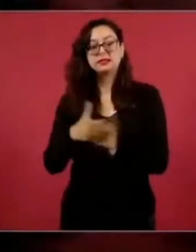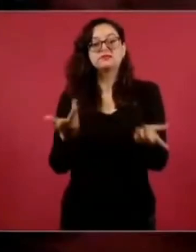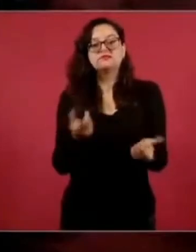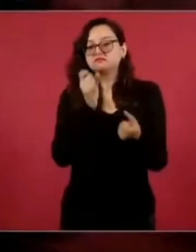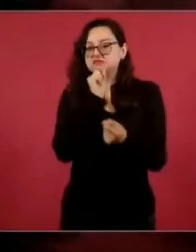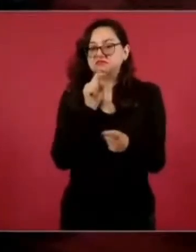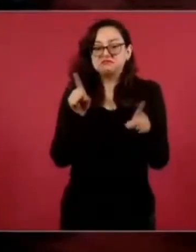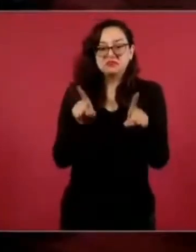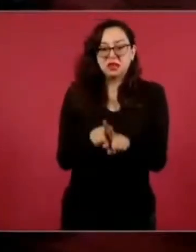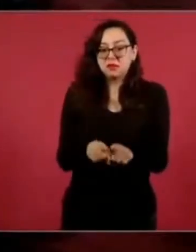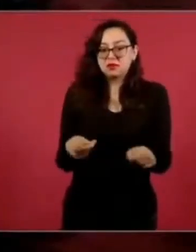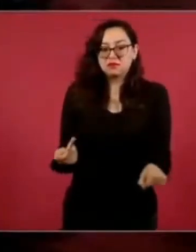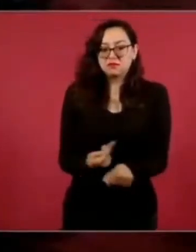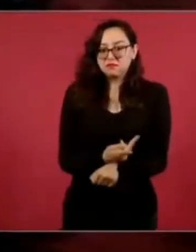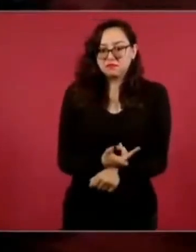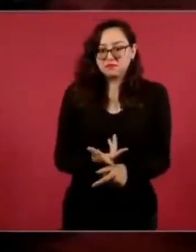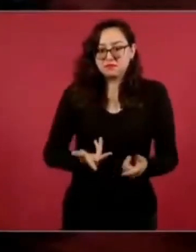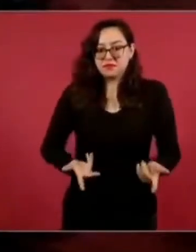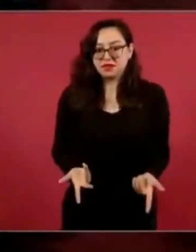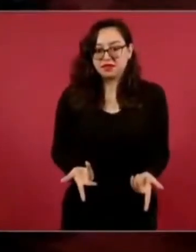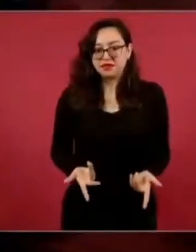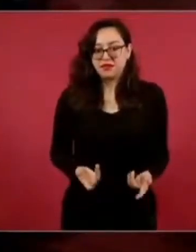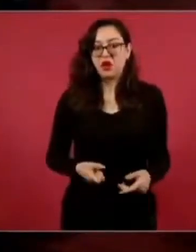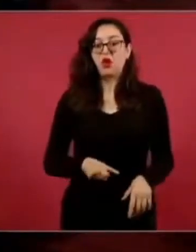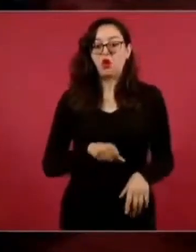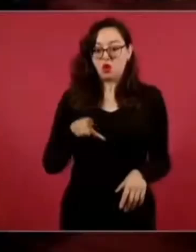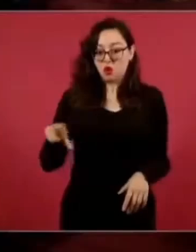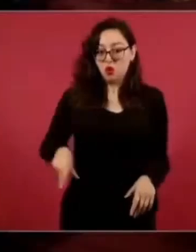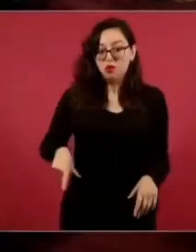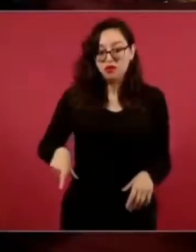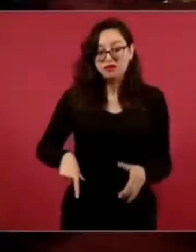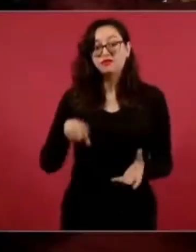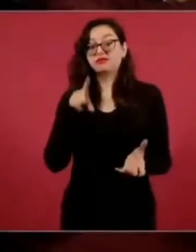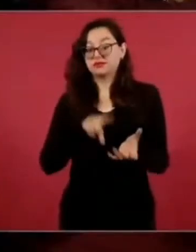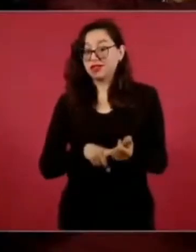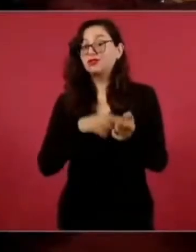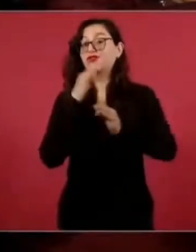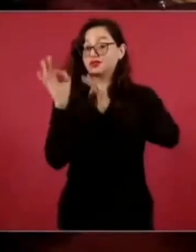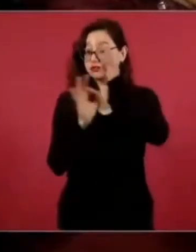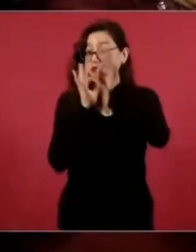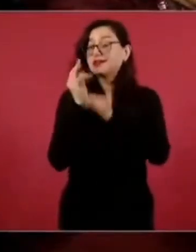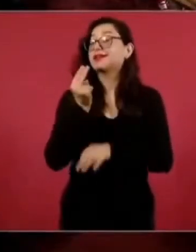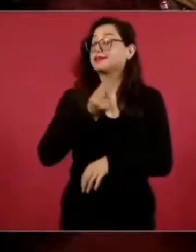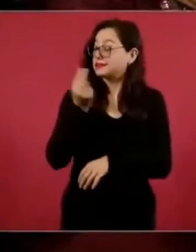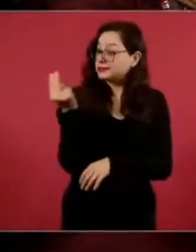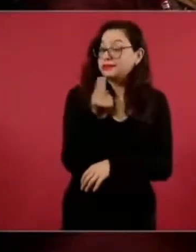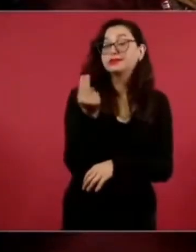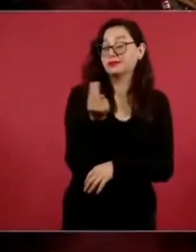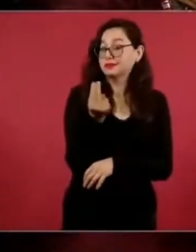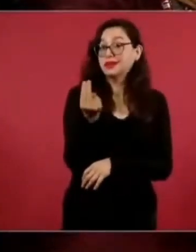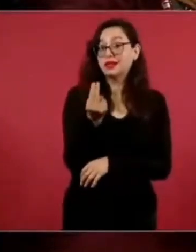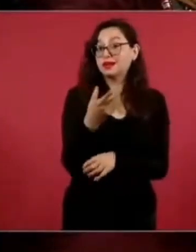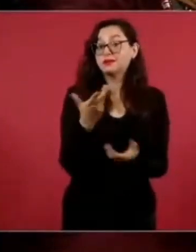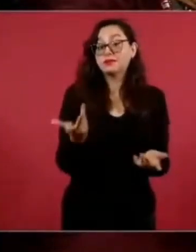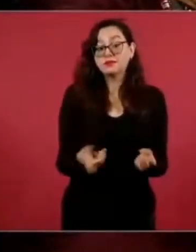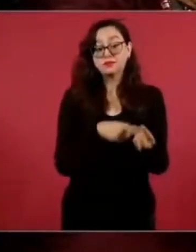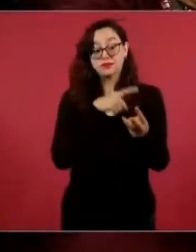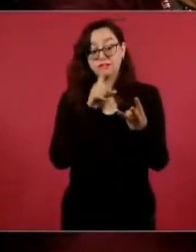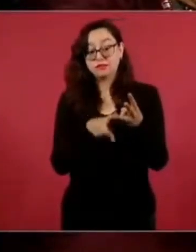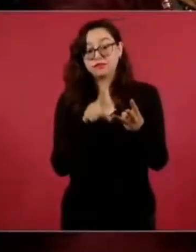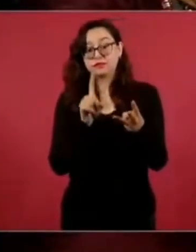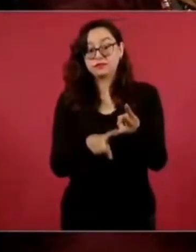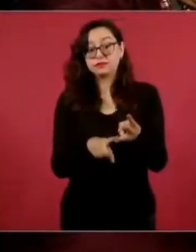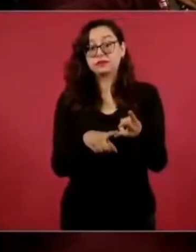decir que el Estado mexicano no necesite de una agencia, sí necesita una agencia de noticias. Está el caso también de la